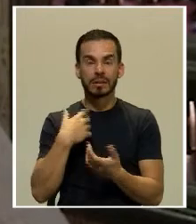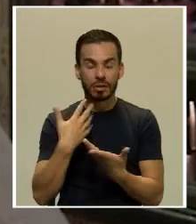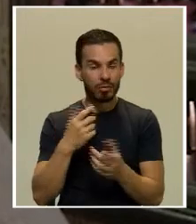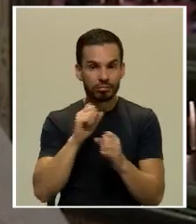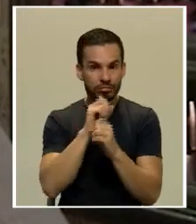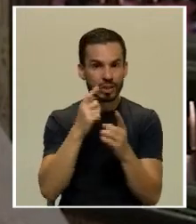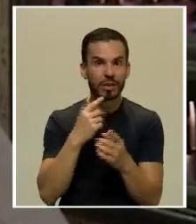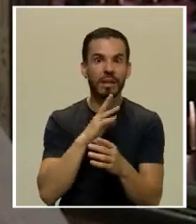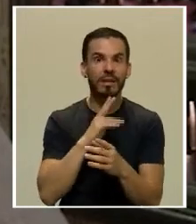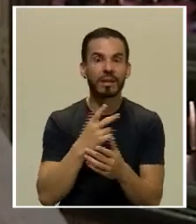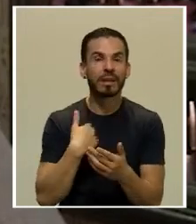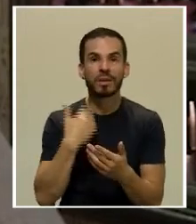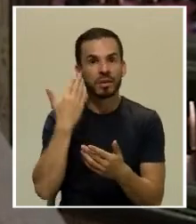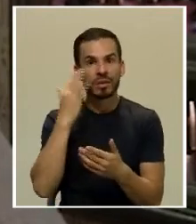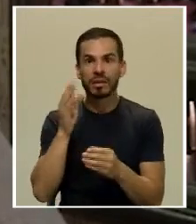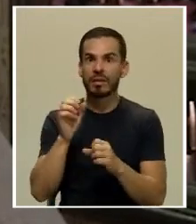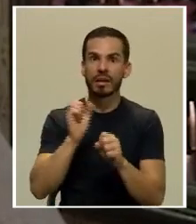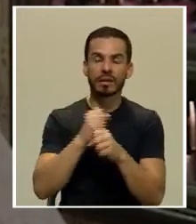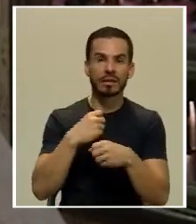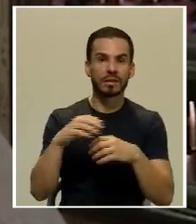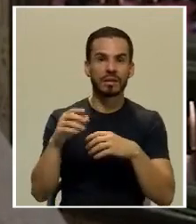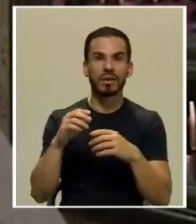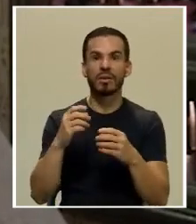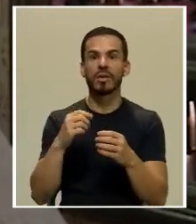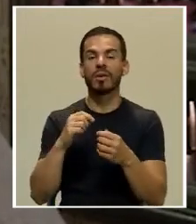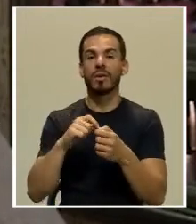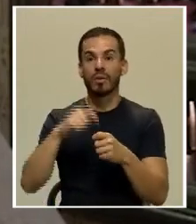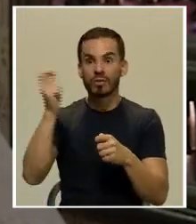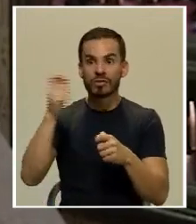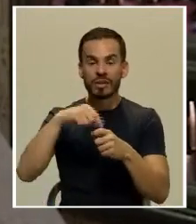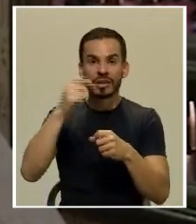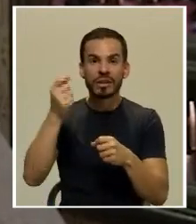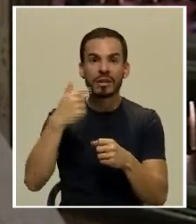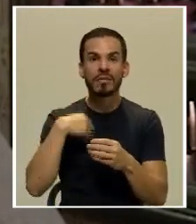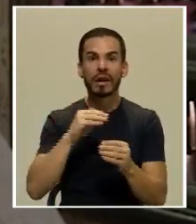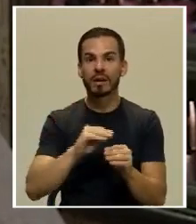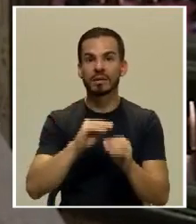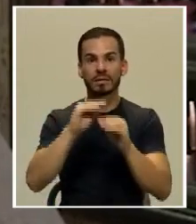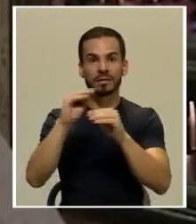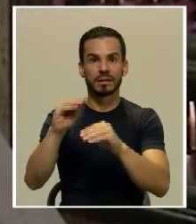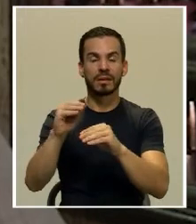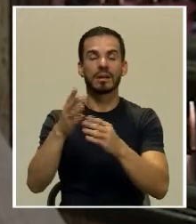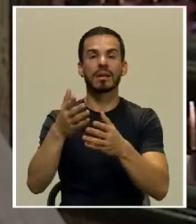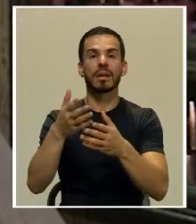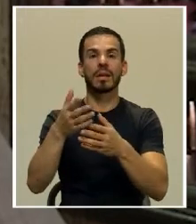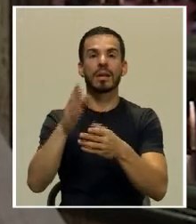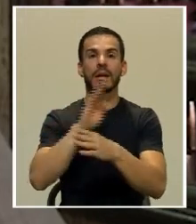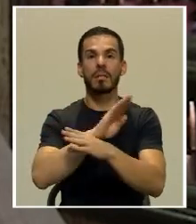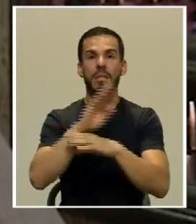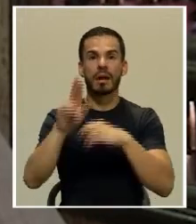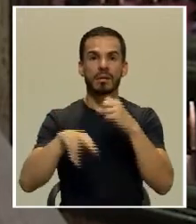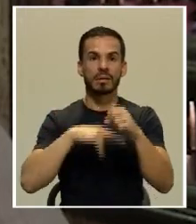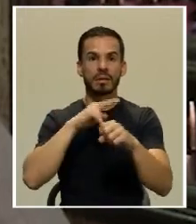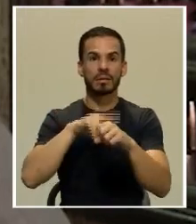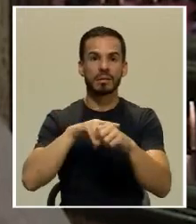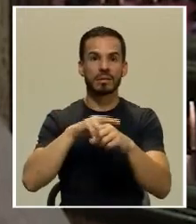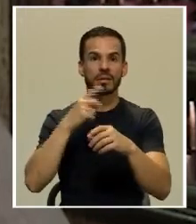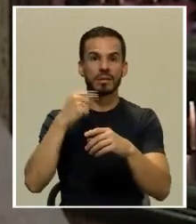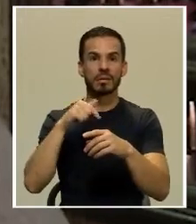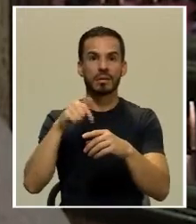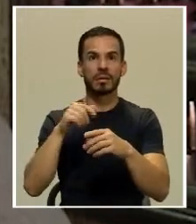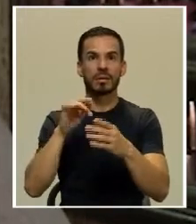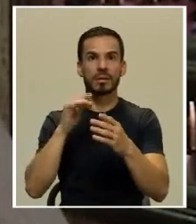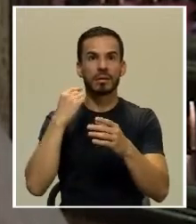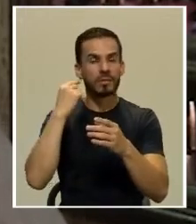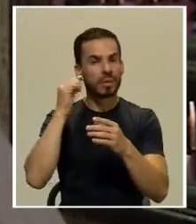verdad? Bueno, no sabía que estaban haciendo rifa. Dice, sí, permítame trasladarla hacia el Banco Nacional, de acá le